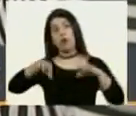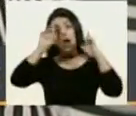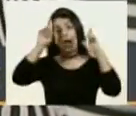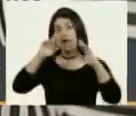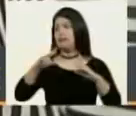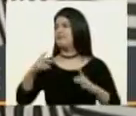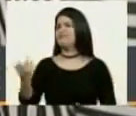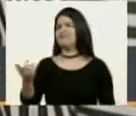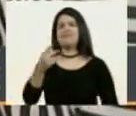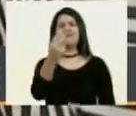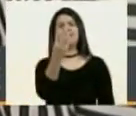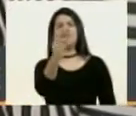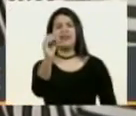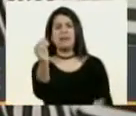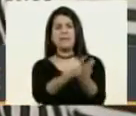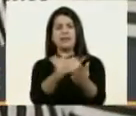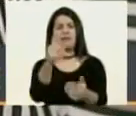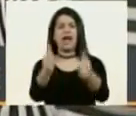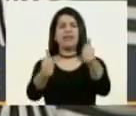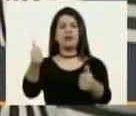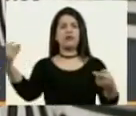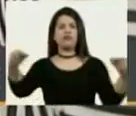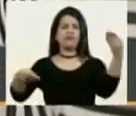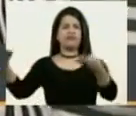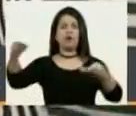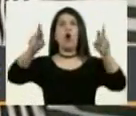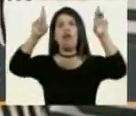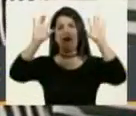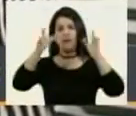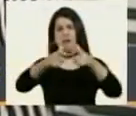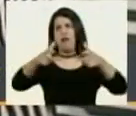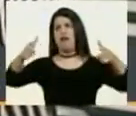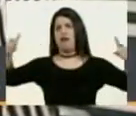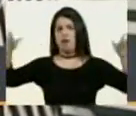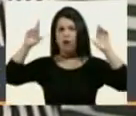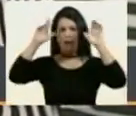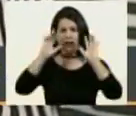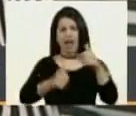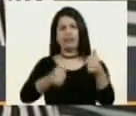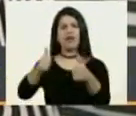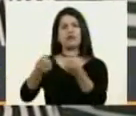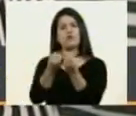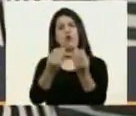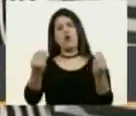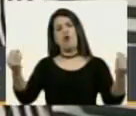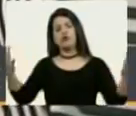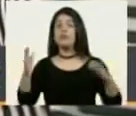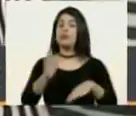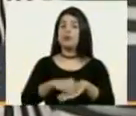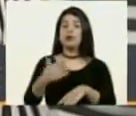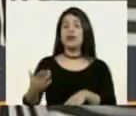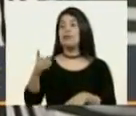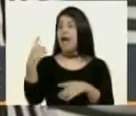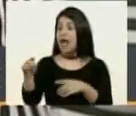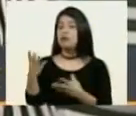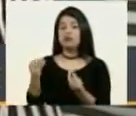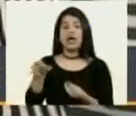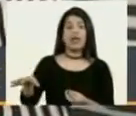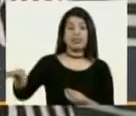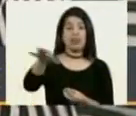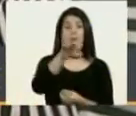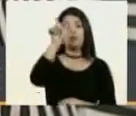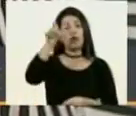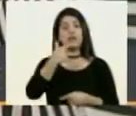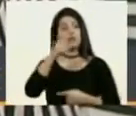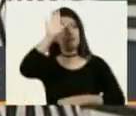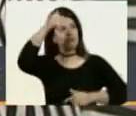30.000, 40.000 candidatos. Seríamos felices, y creo que vamos a superar esa cifra por la cantidad de gente que en los estados manifiesta su voluntad de pertenecer.